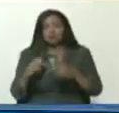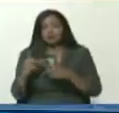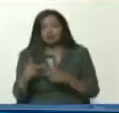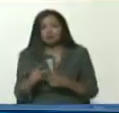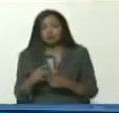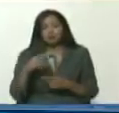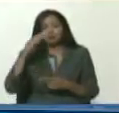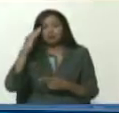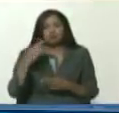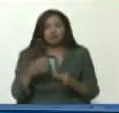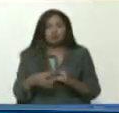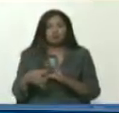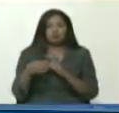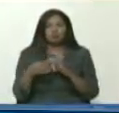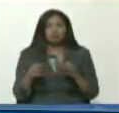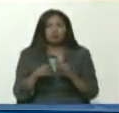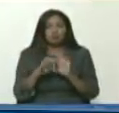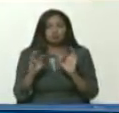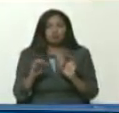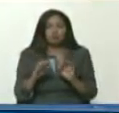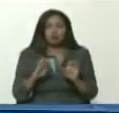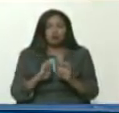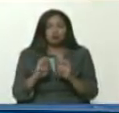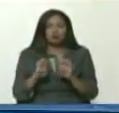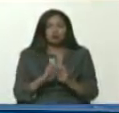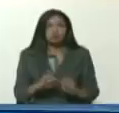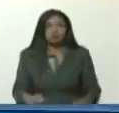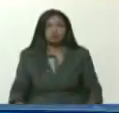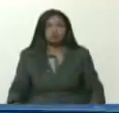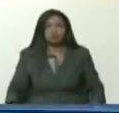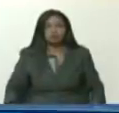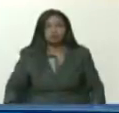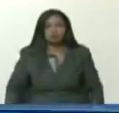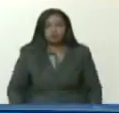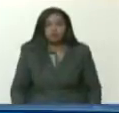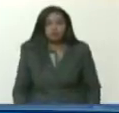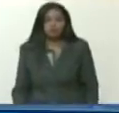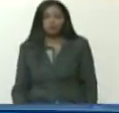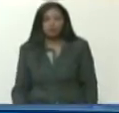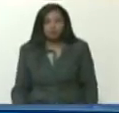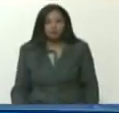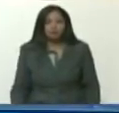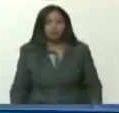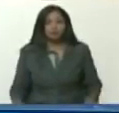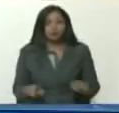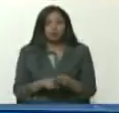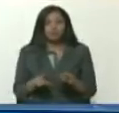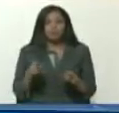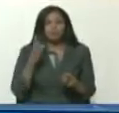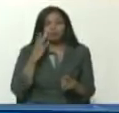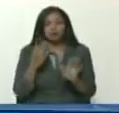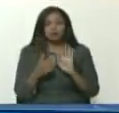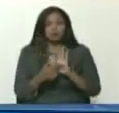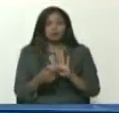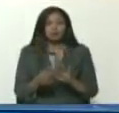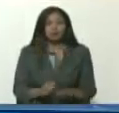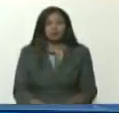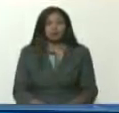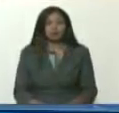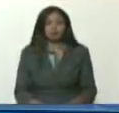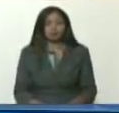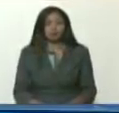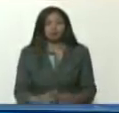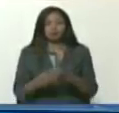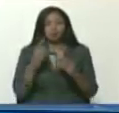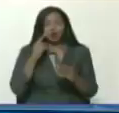debe estar articulado a la educación. Así como está articulado, por ejemplo, todo lo que tiene que